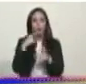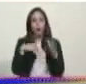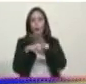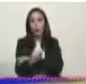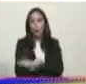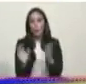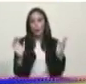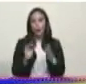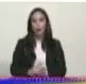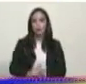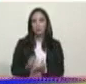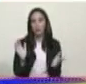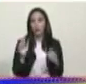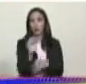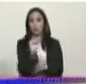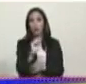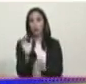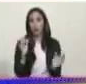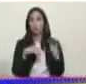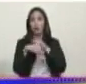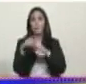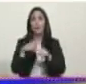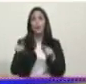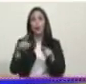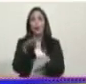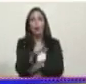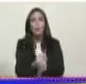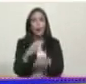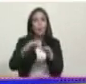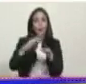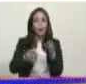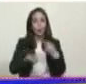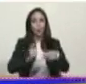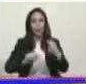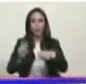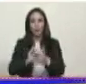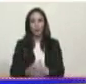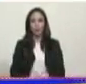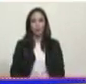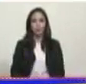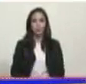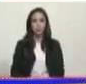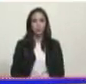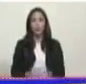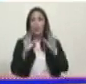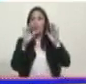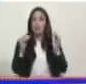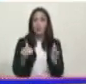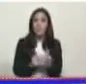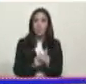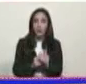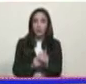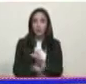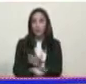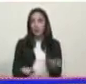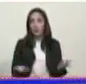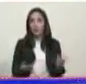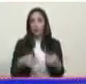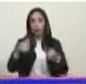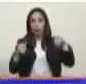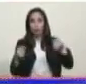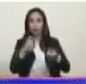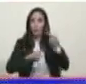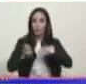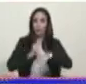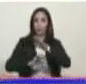Y vender la producción. Si usted produce en Cava 10 mil autobusetes, bueno, me vende